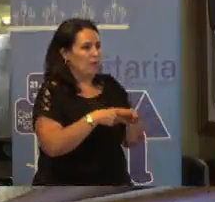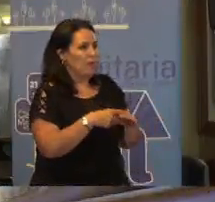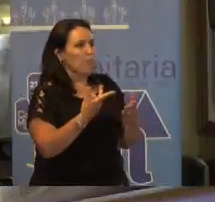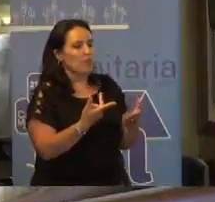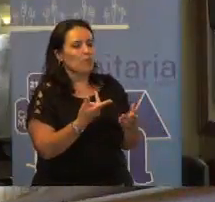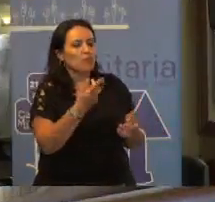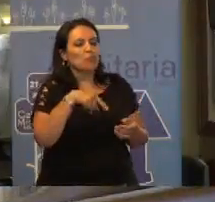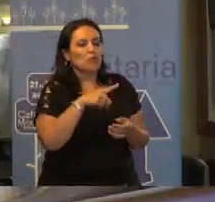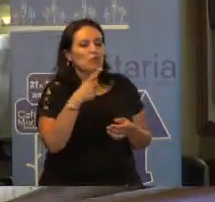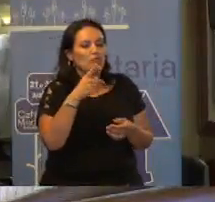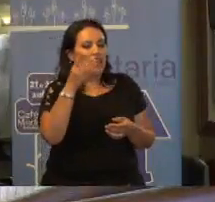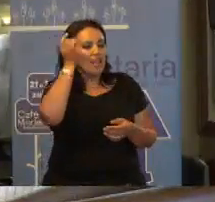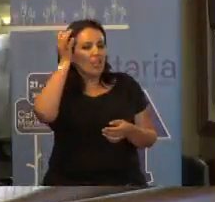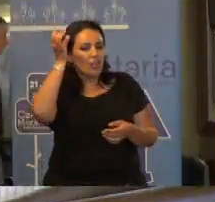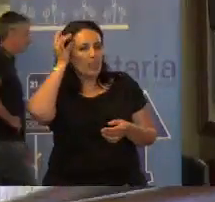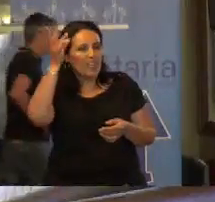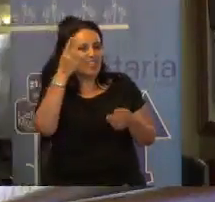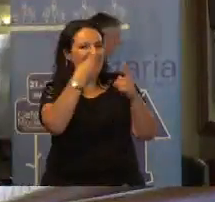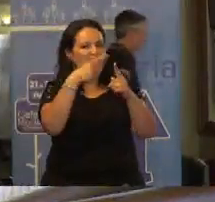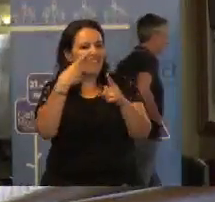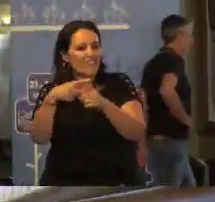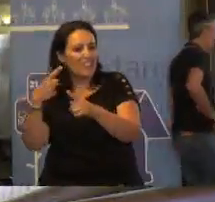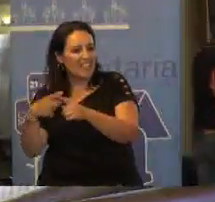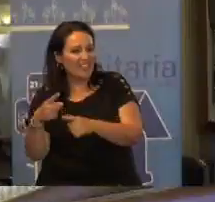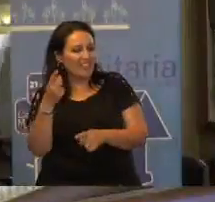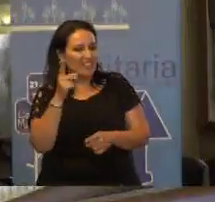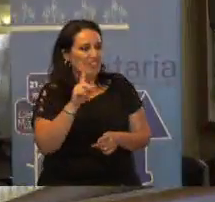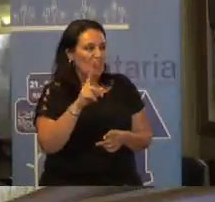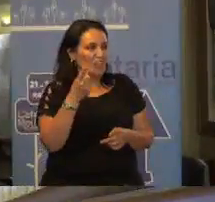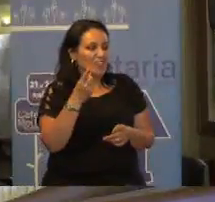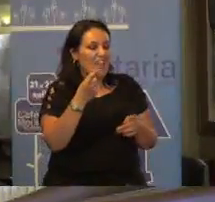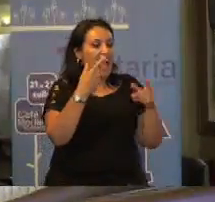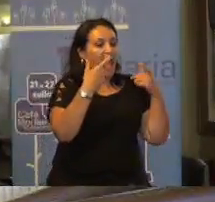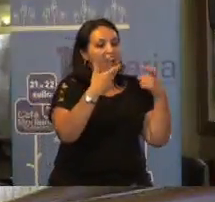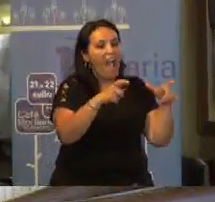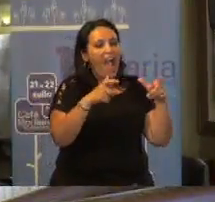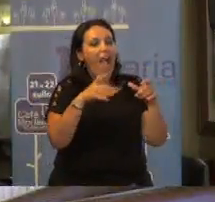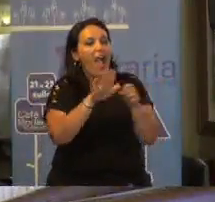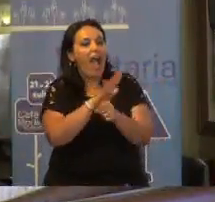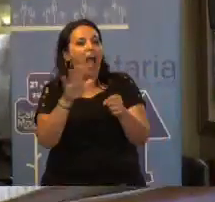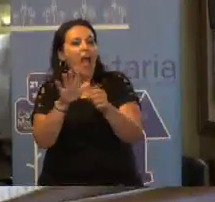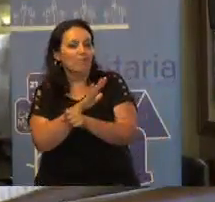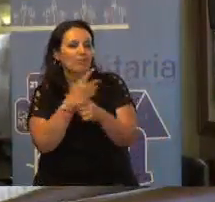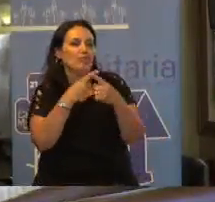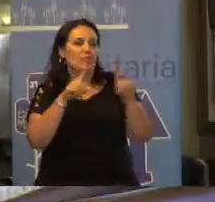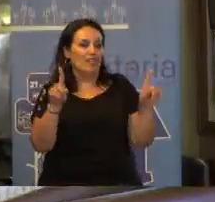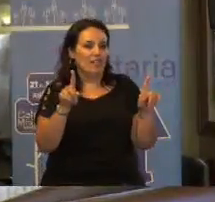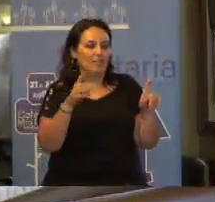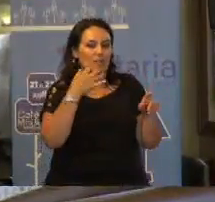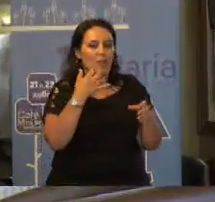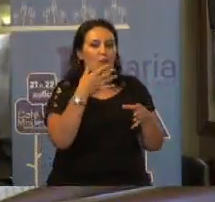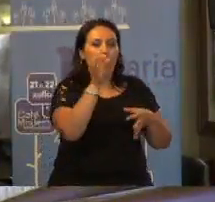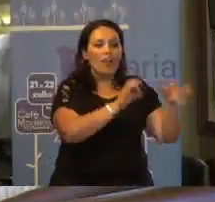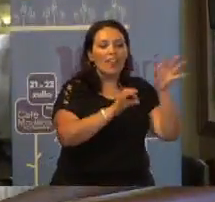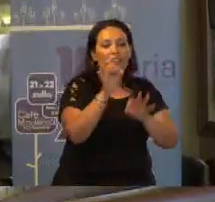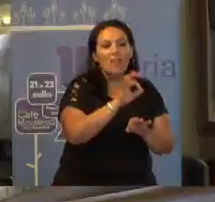de diferencias ideolóxicas, non? Pode ser diferencias políticas de outro ámbito, a ver como se organizativas ou